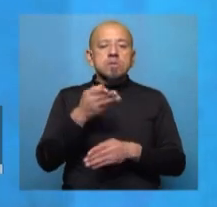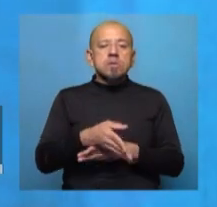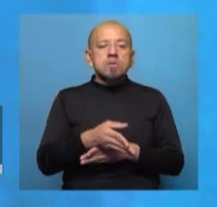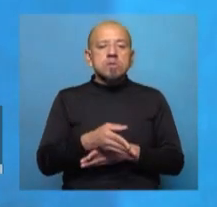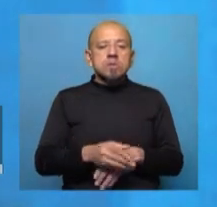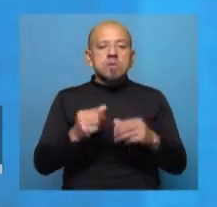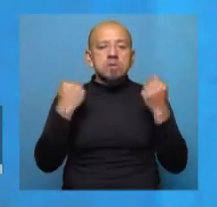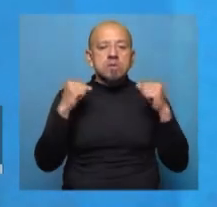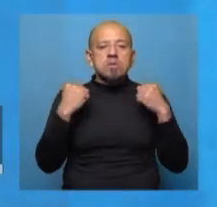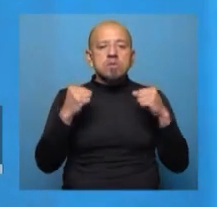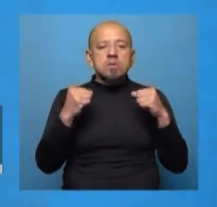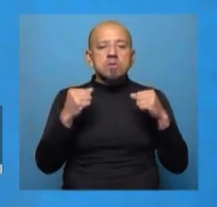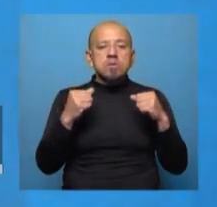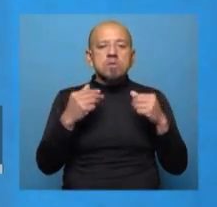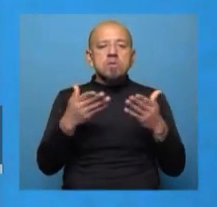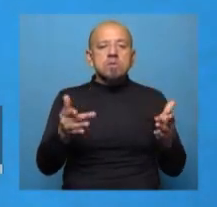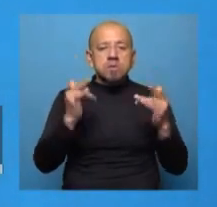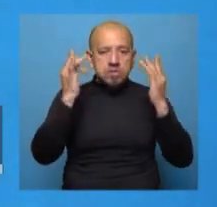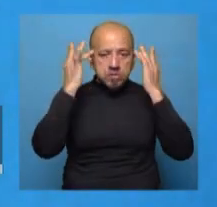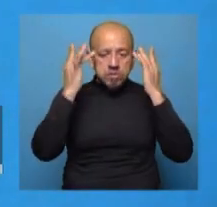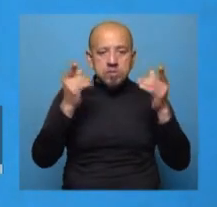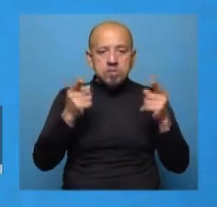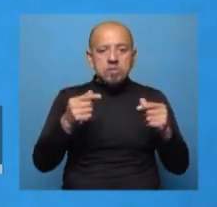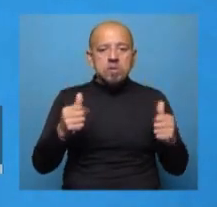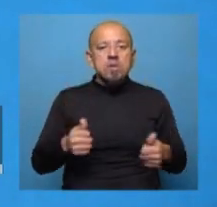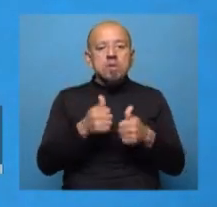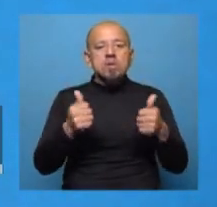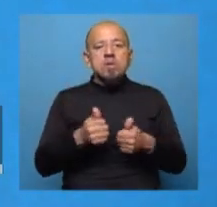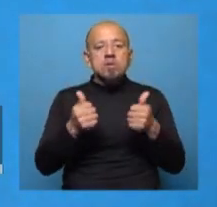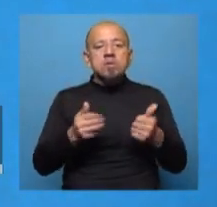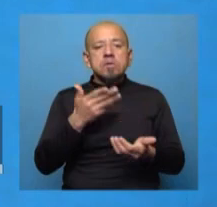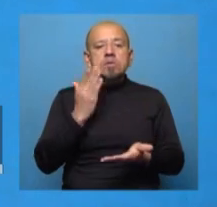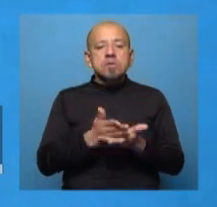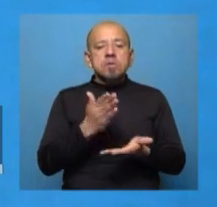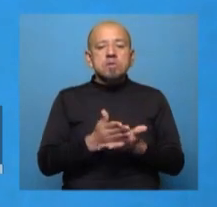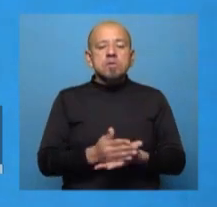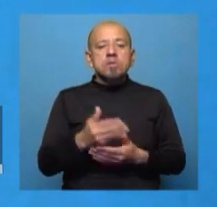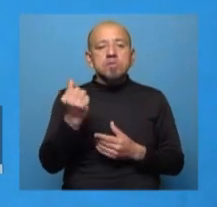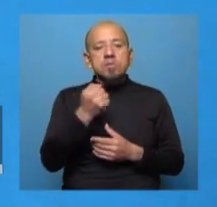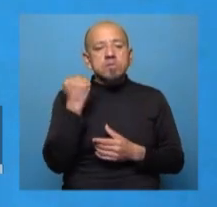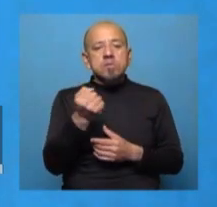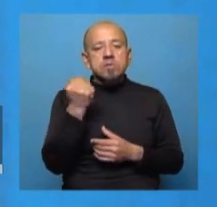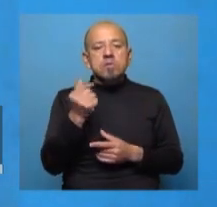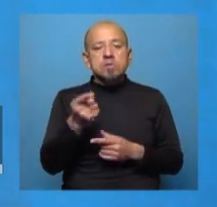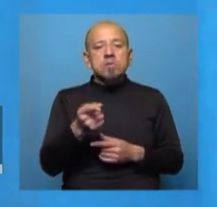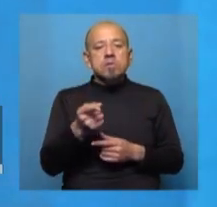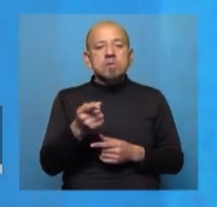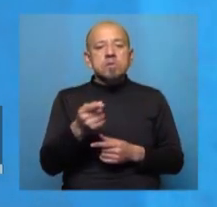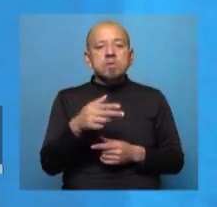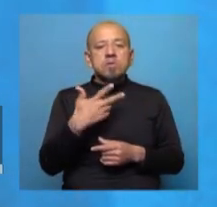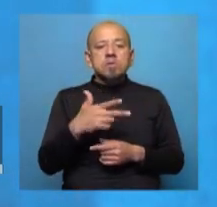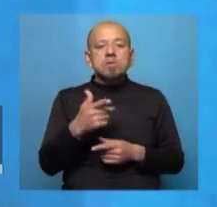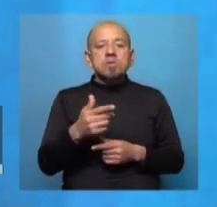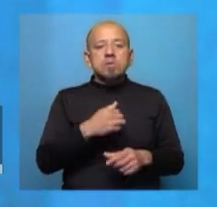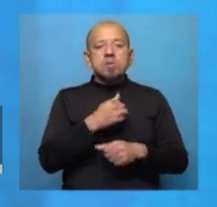al deporte y a la educación física y a la actividad física Es un derecho fundamental de los seres humanos Eso es